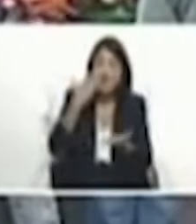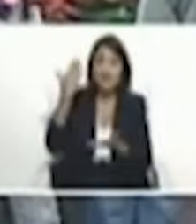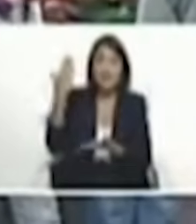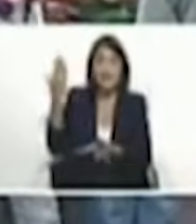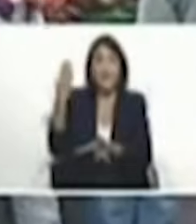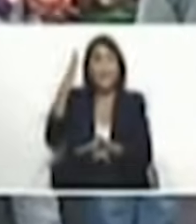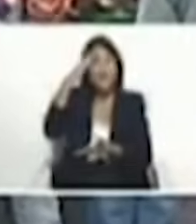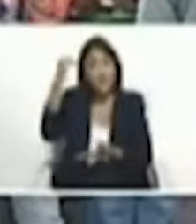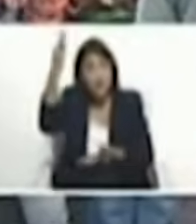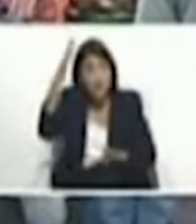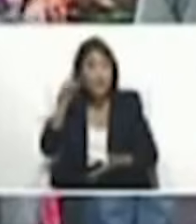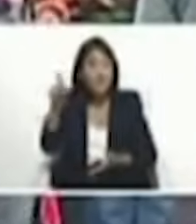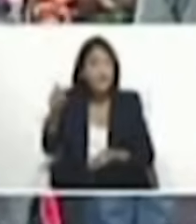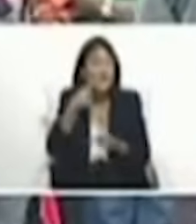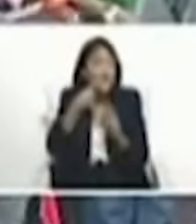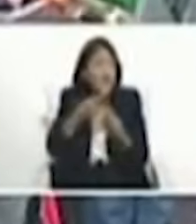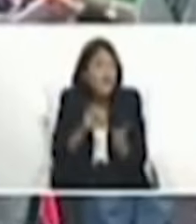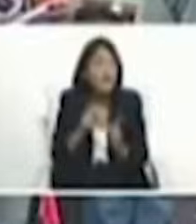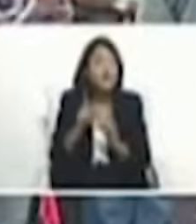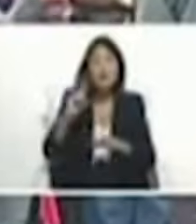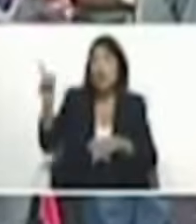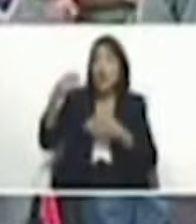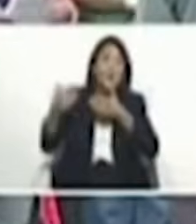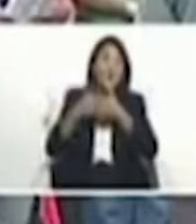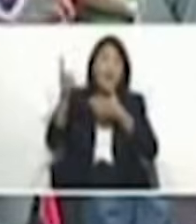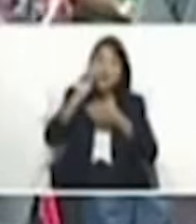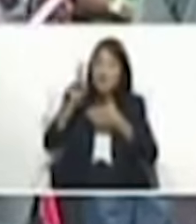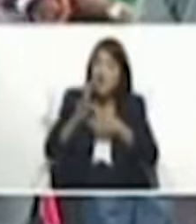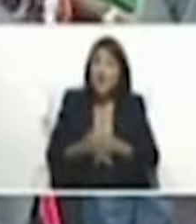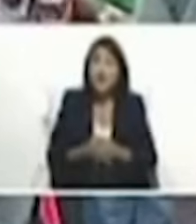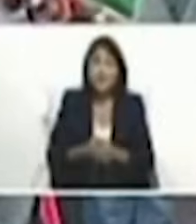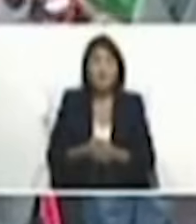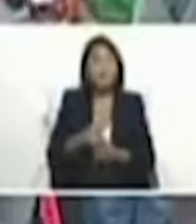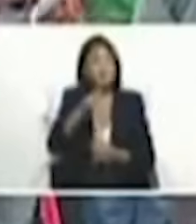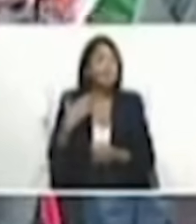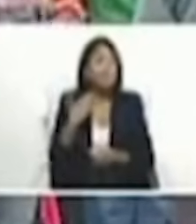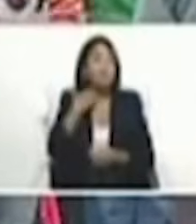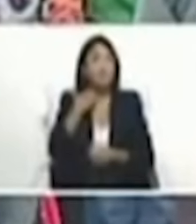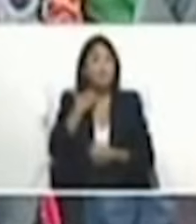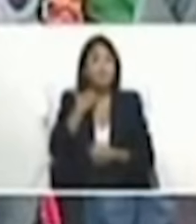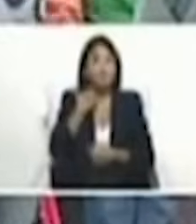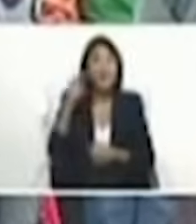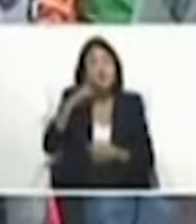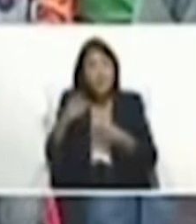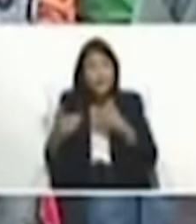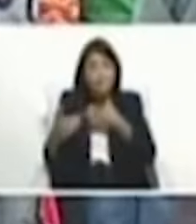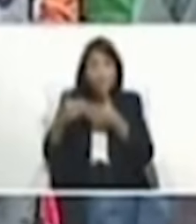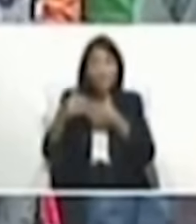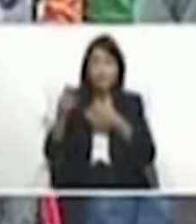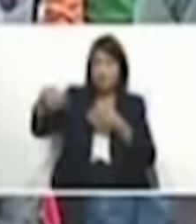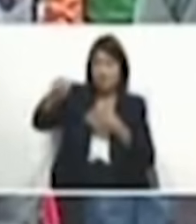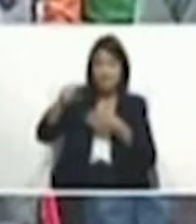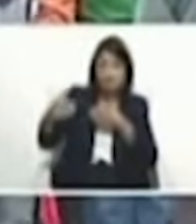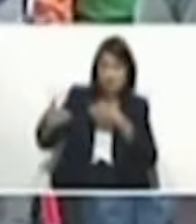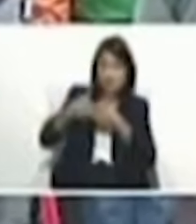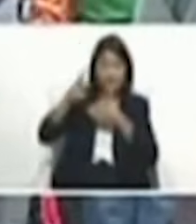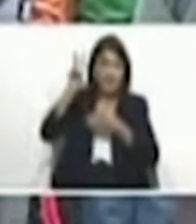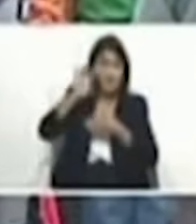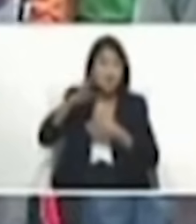se metan con Venezuela. Quien se mete con Venezuela, se seca. Quien se mete con